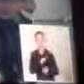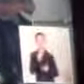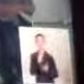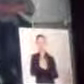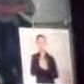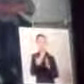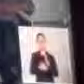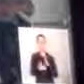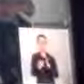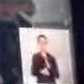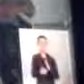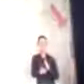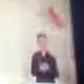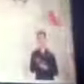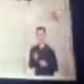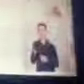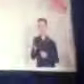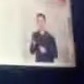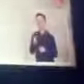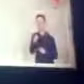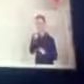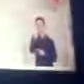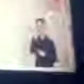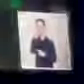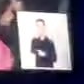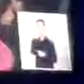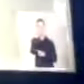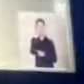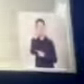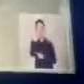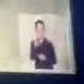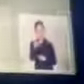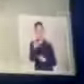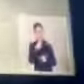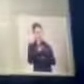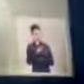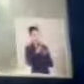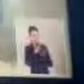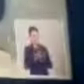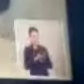y esta causa en este momento fue Adrián. ¡Ánimo Adrián!